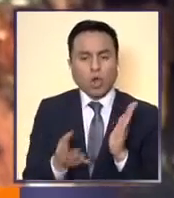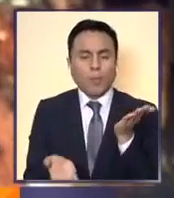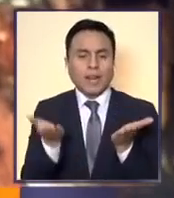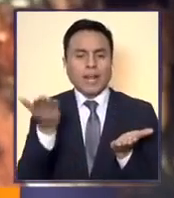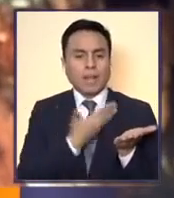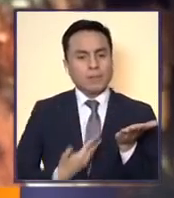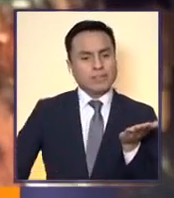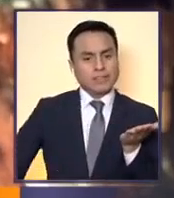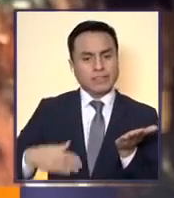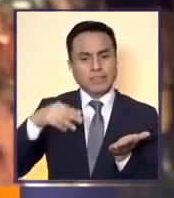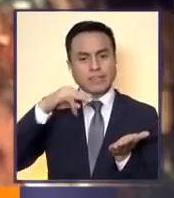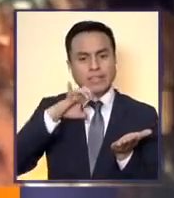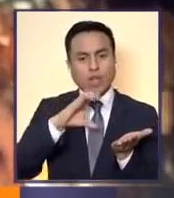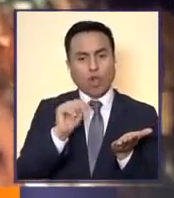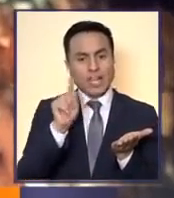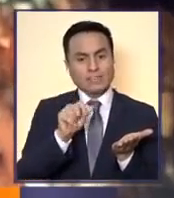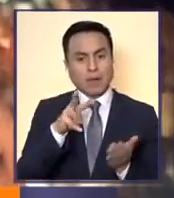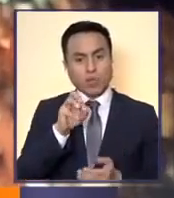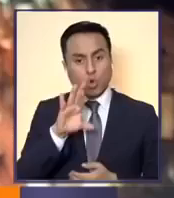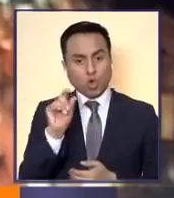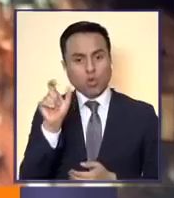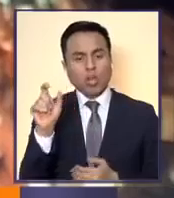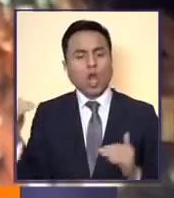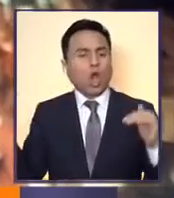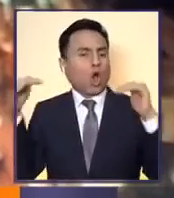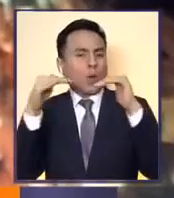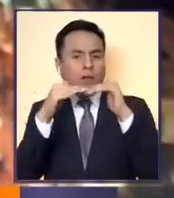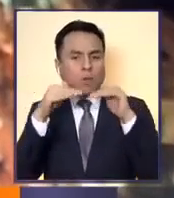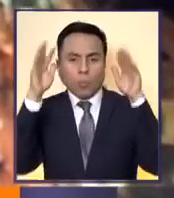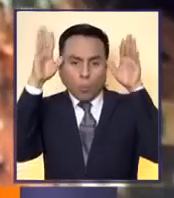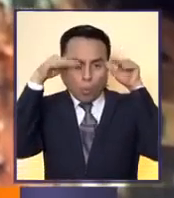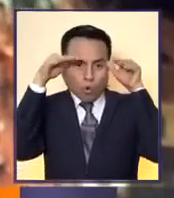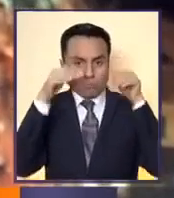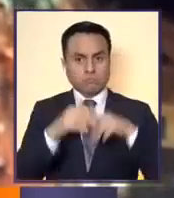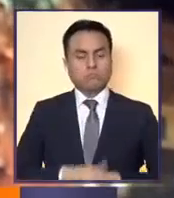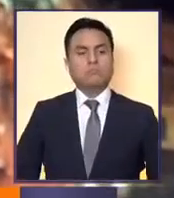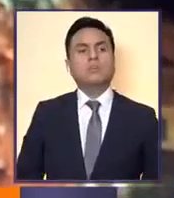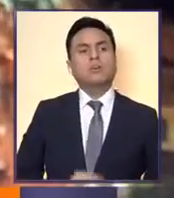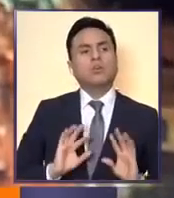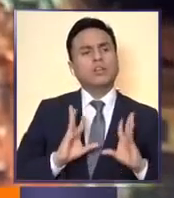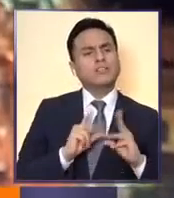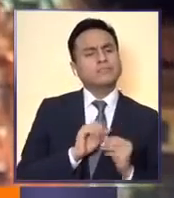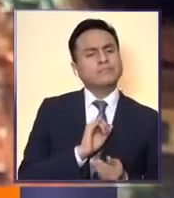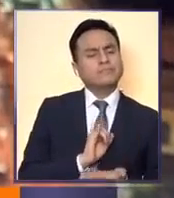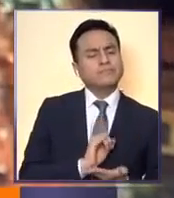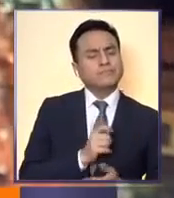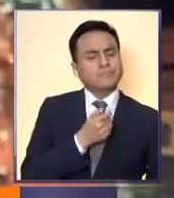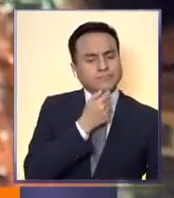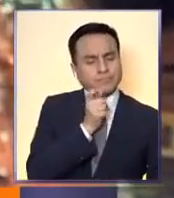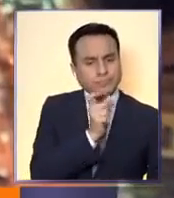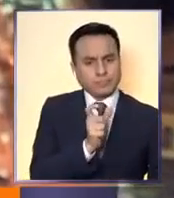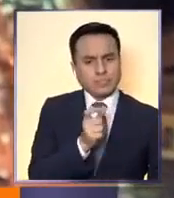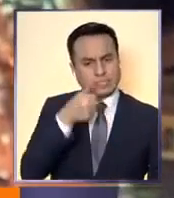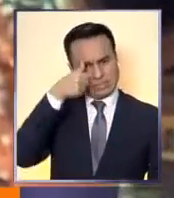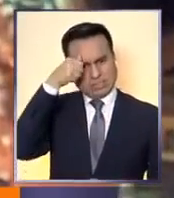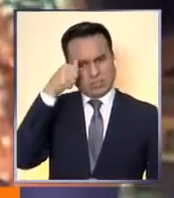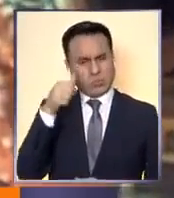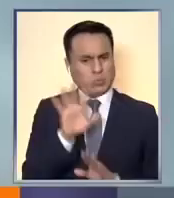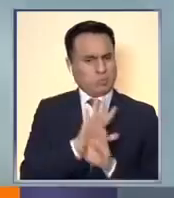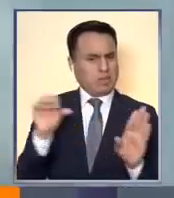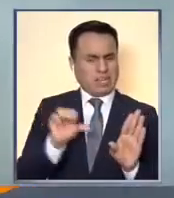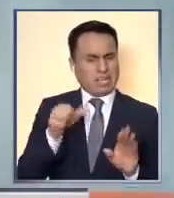presidente Nicolás Maduro con un burro. Organizaciones como Human Rights Watch han condenado el castigo a los bomberos.